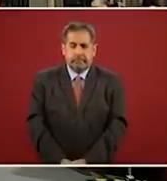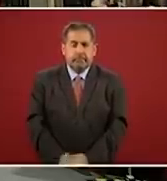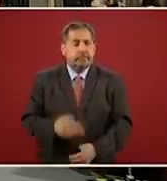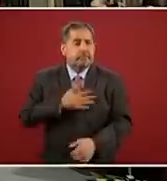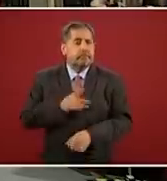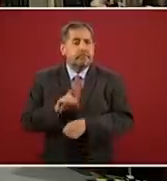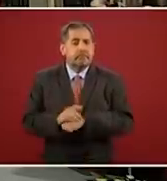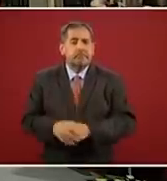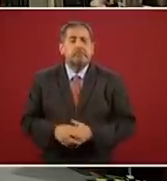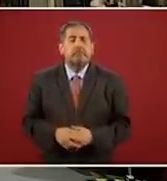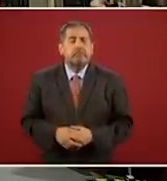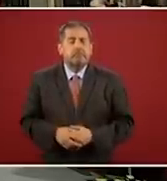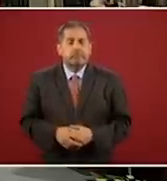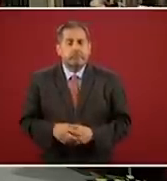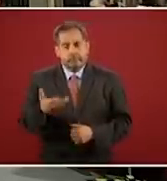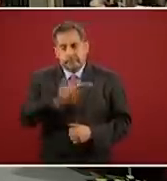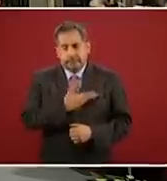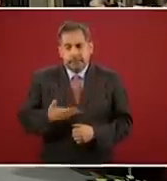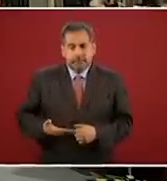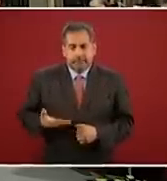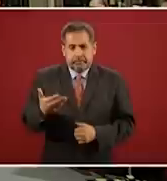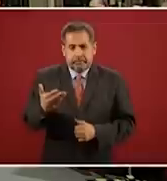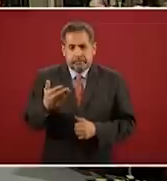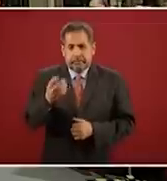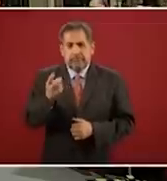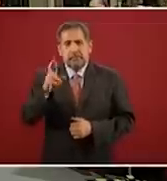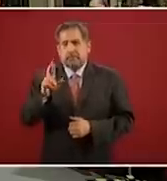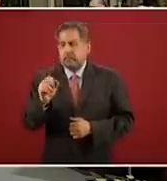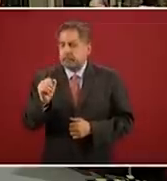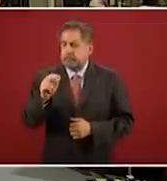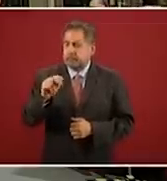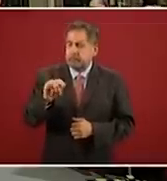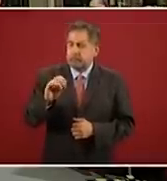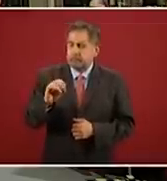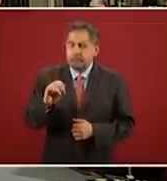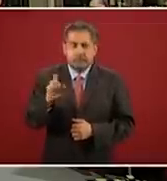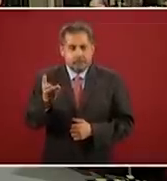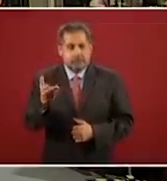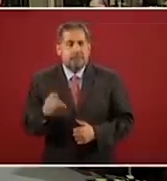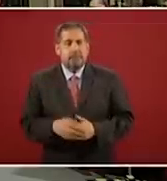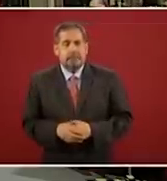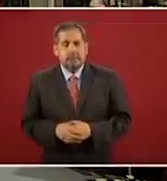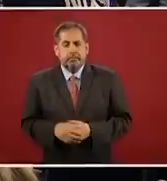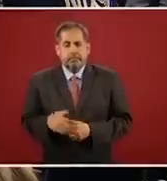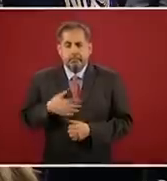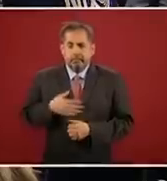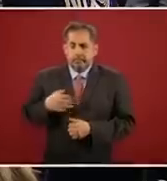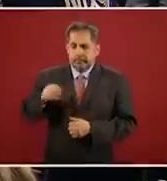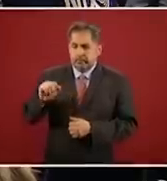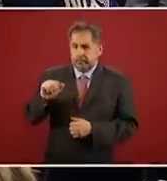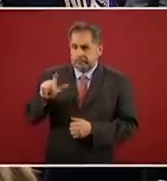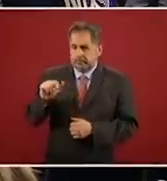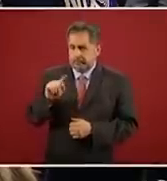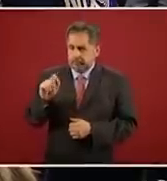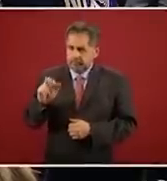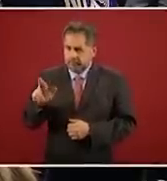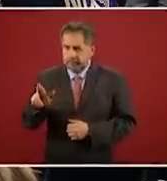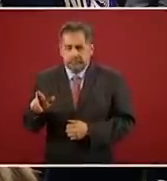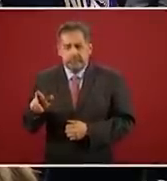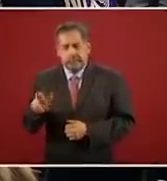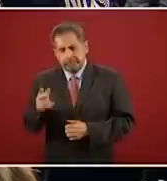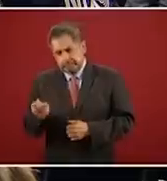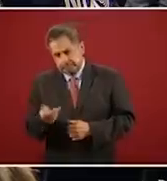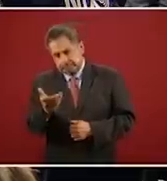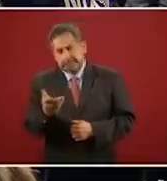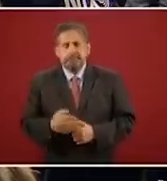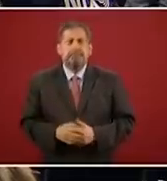Buenos días. Presidente, doctor Santiago Nieto, Hans Salazar de ZMG, Grupo Político y Zócalo